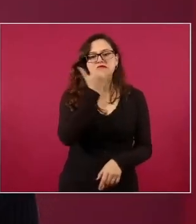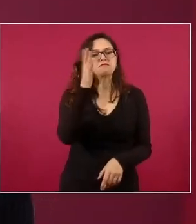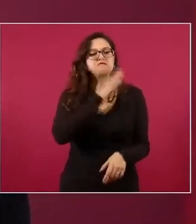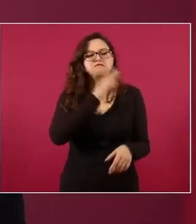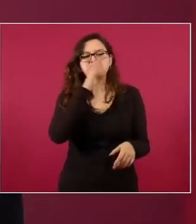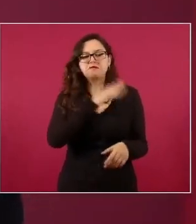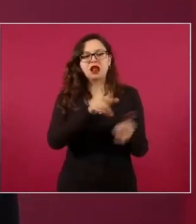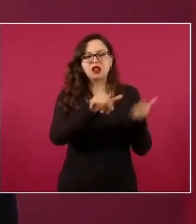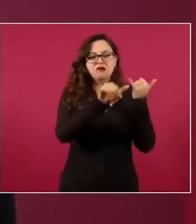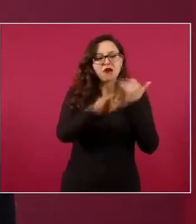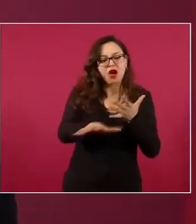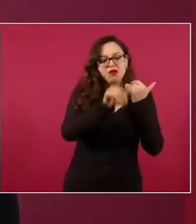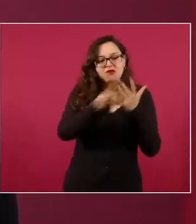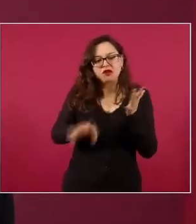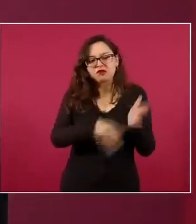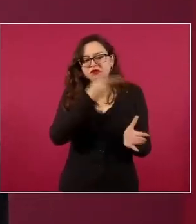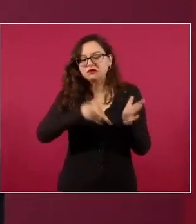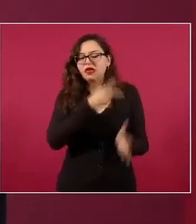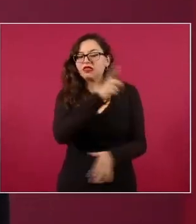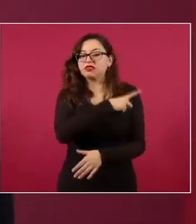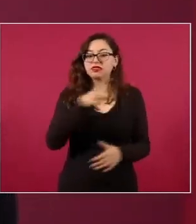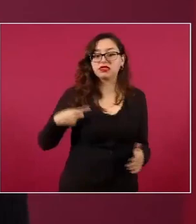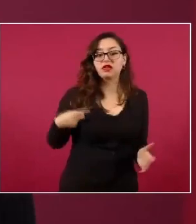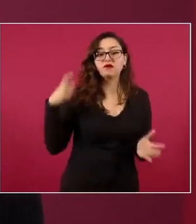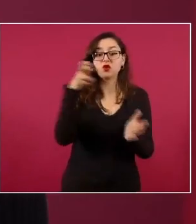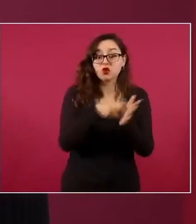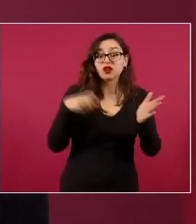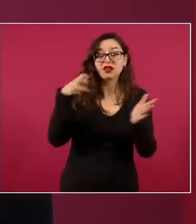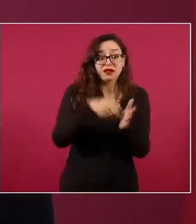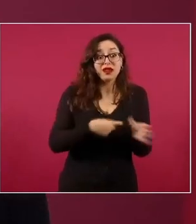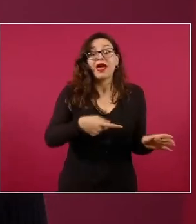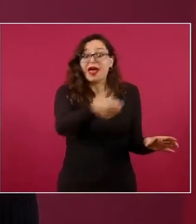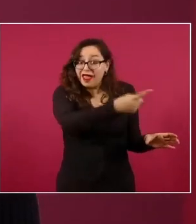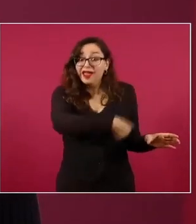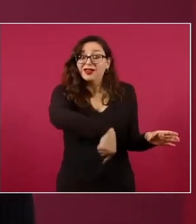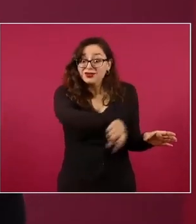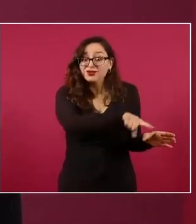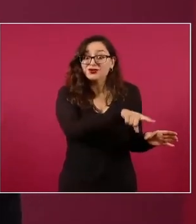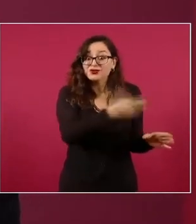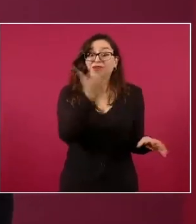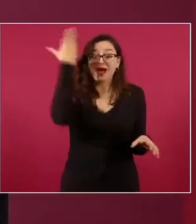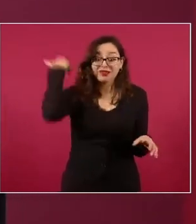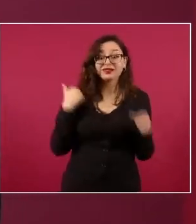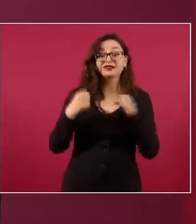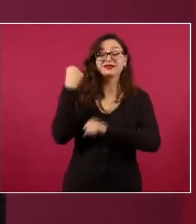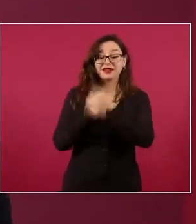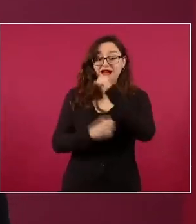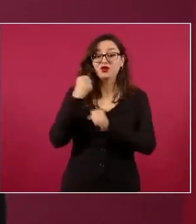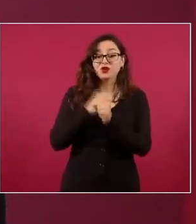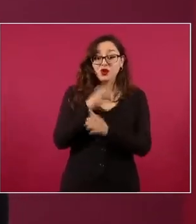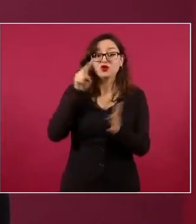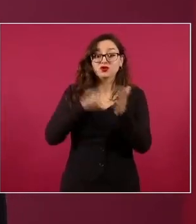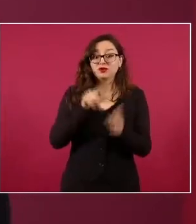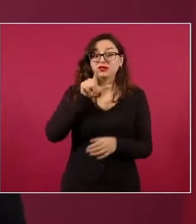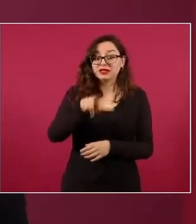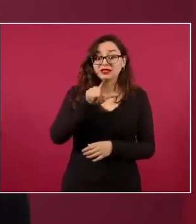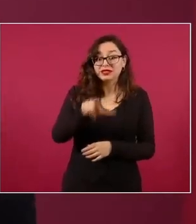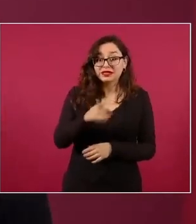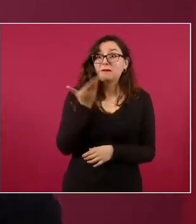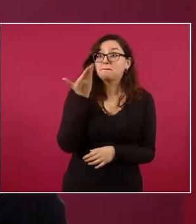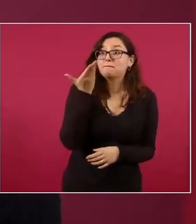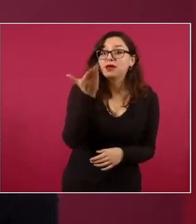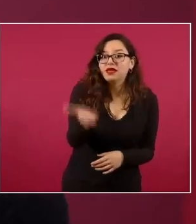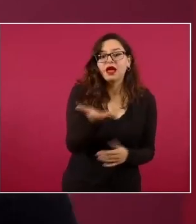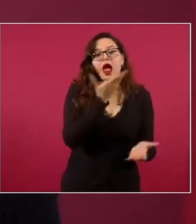avalar fraudes electorales. Hoy, esos mismos son los que defienden al INE a ultranza.